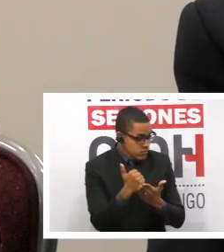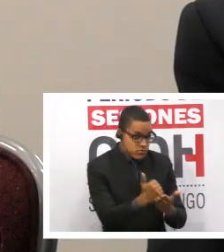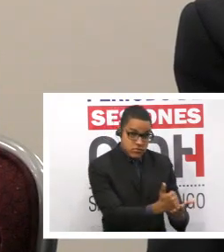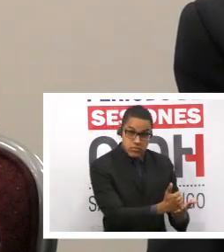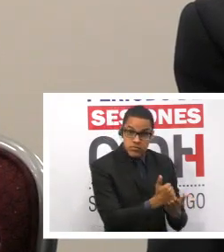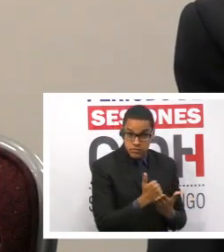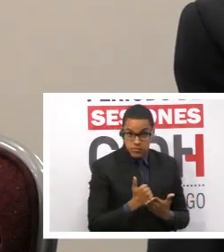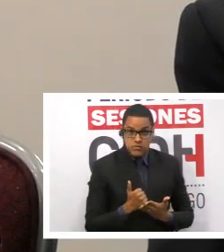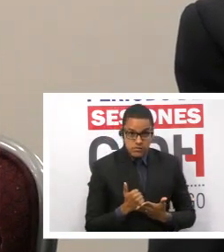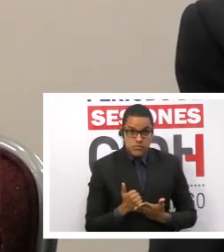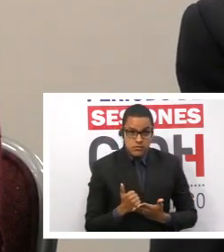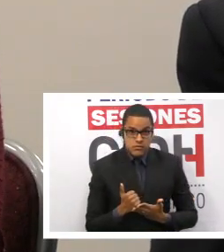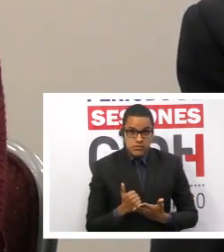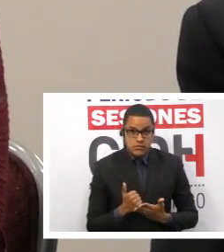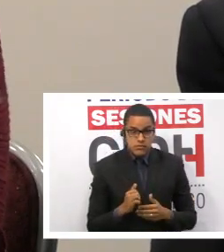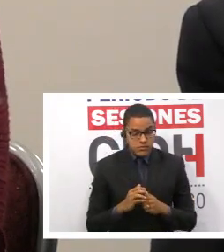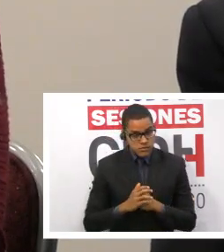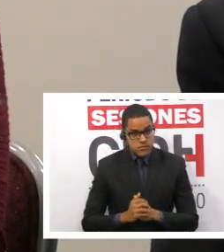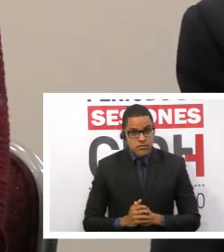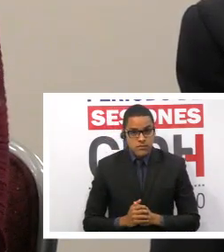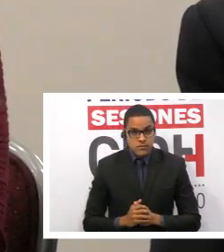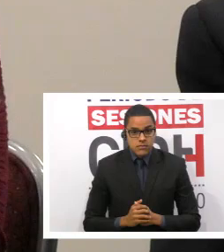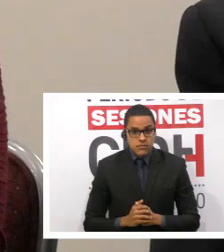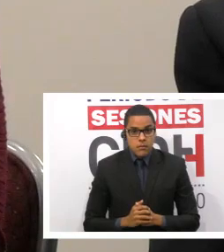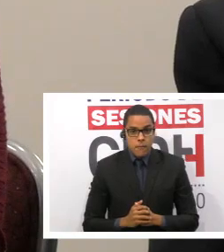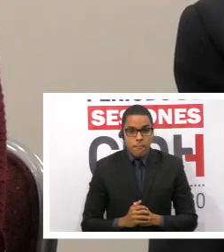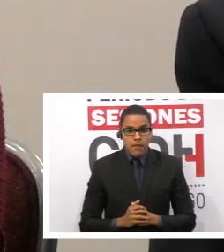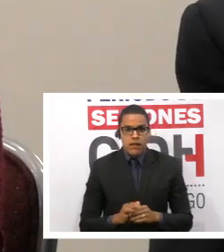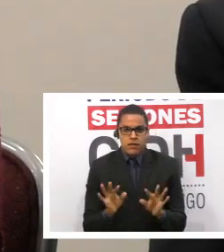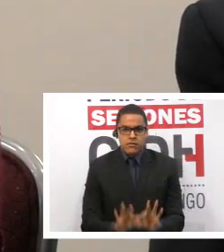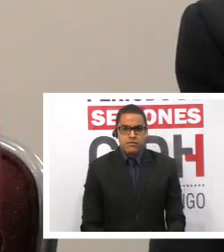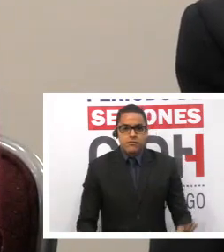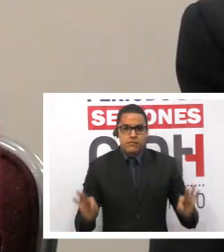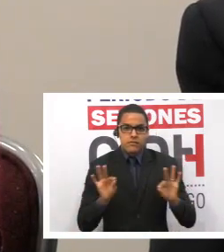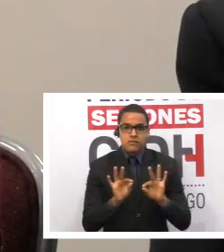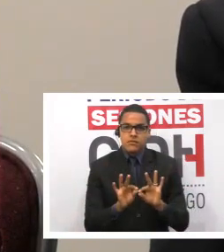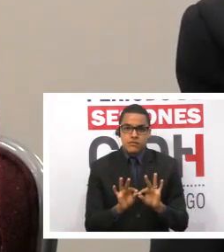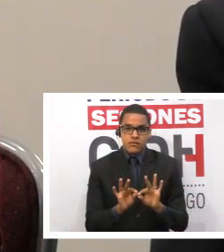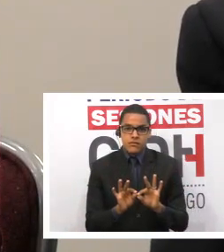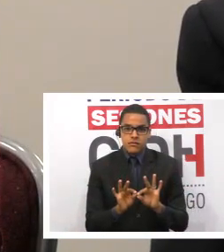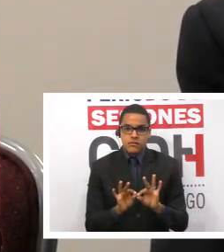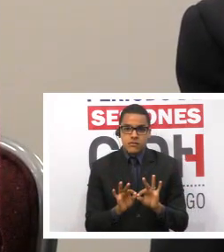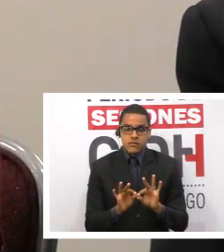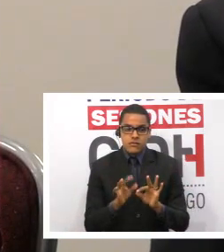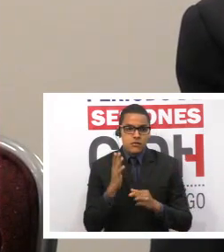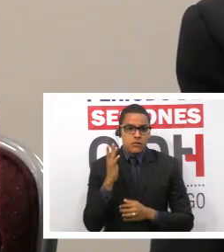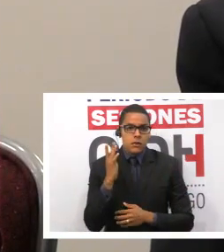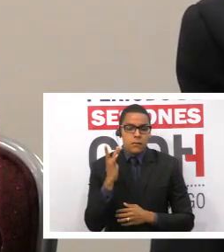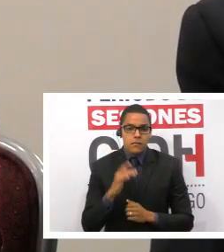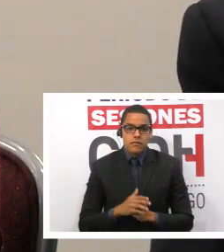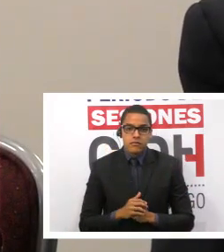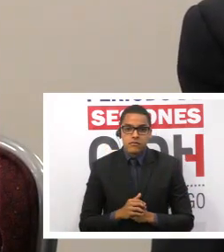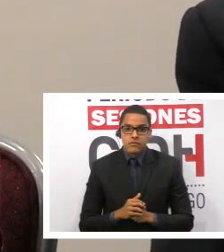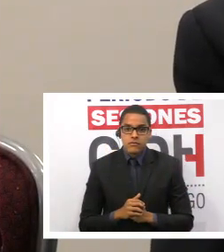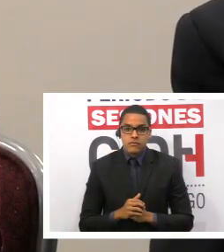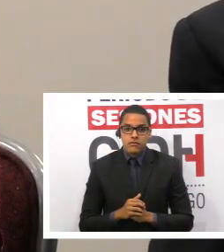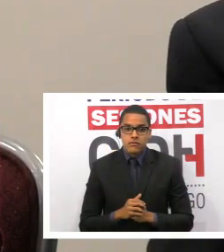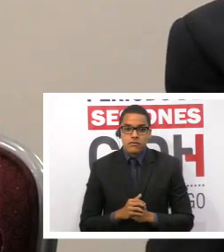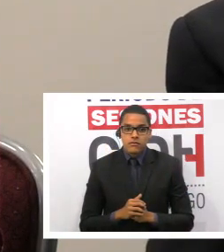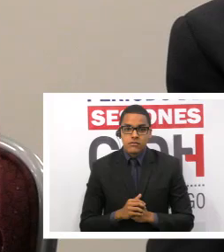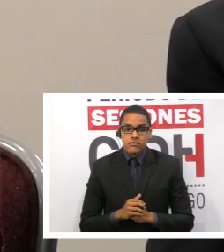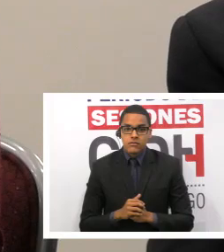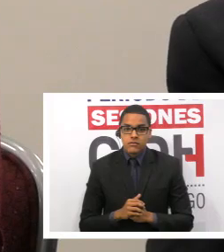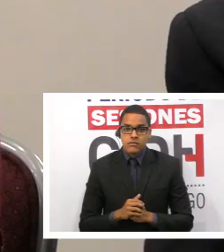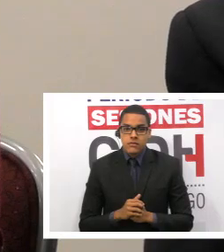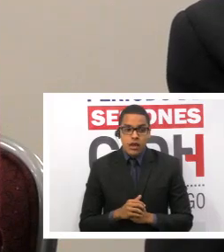vulnera o que garantizan y es muy importante porque es una política absolutamente desaprovechada en américa